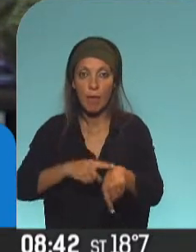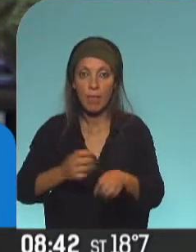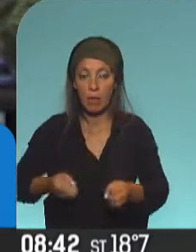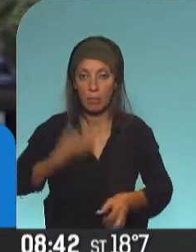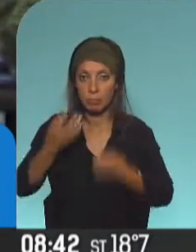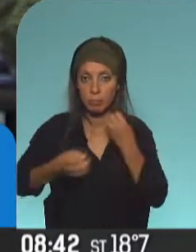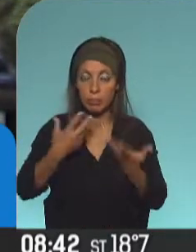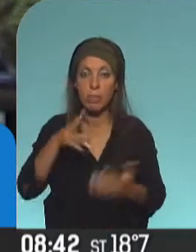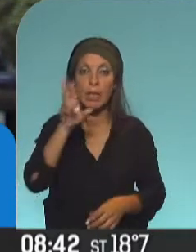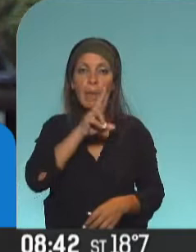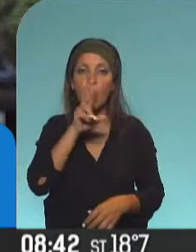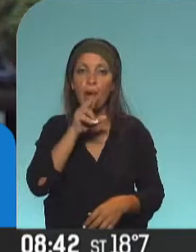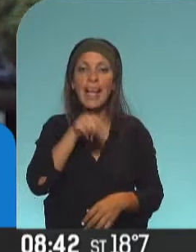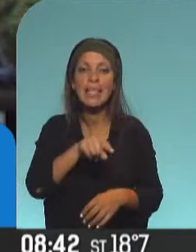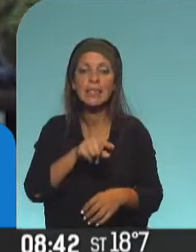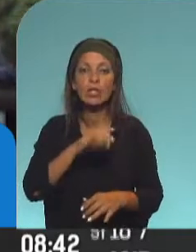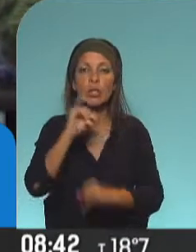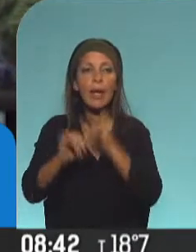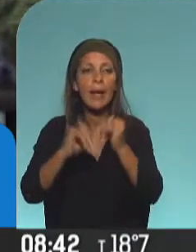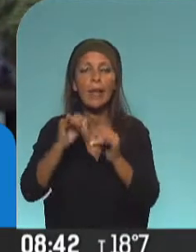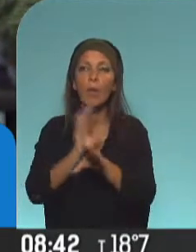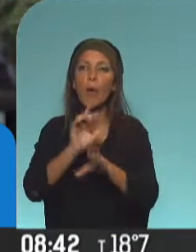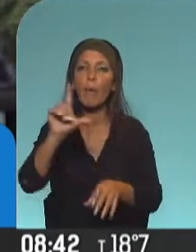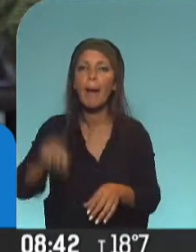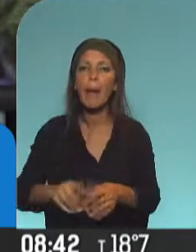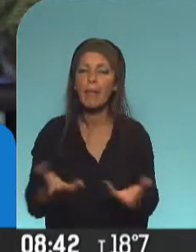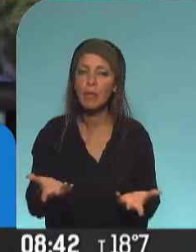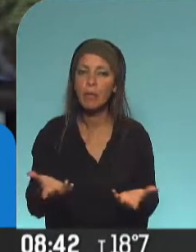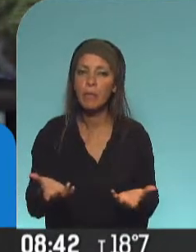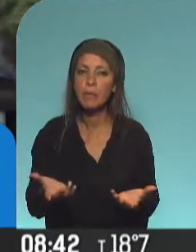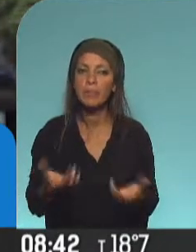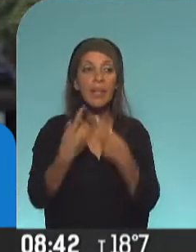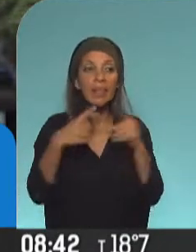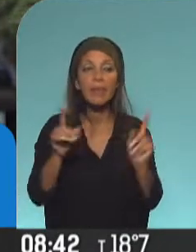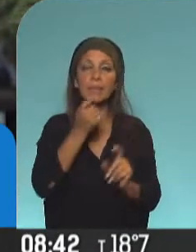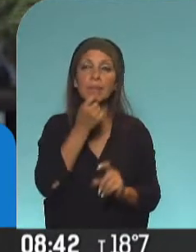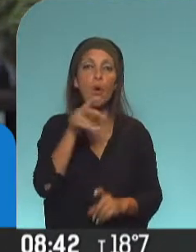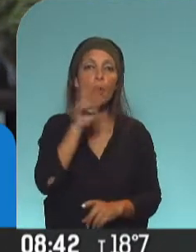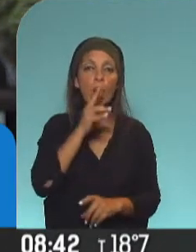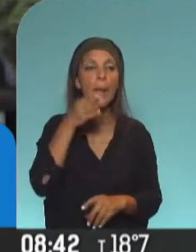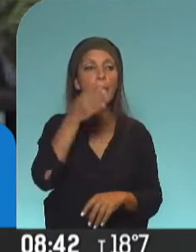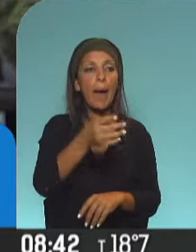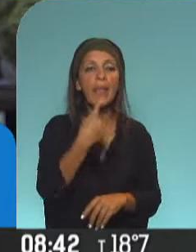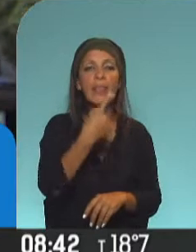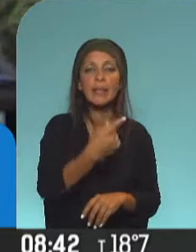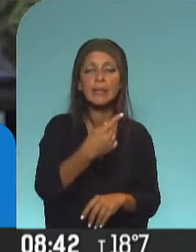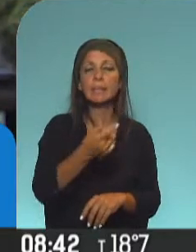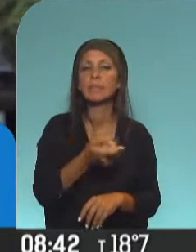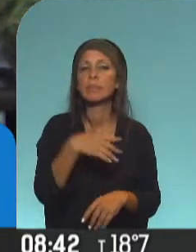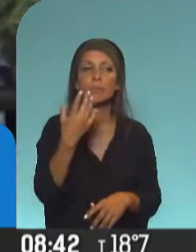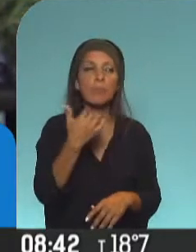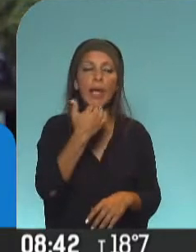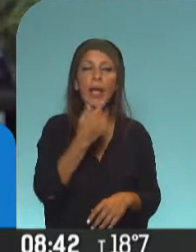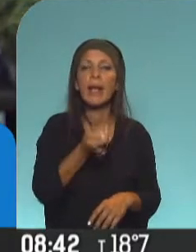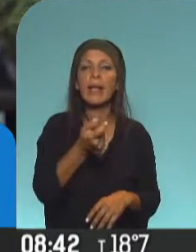o denuncia, son relatos devaluados. No es lo mismo que una mujer vaya y diga que acaba de sufrir una situación